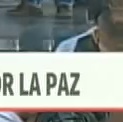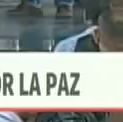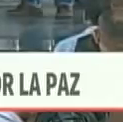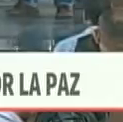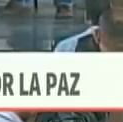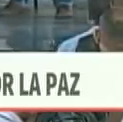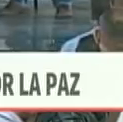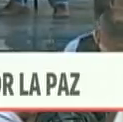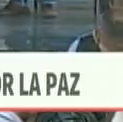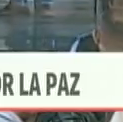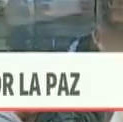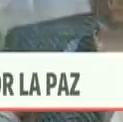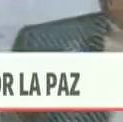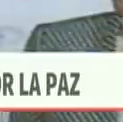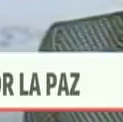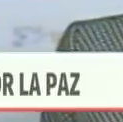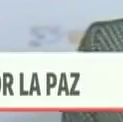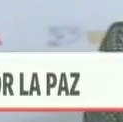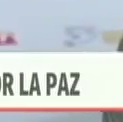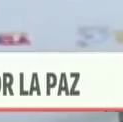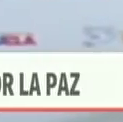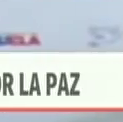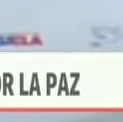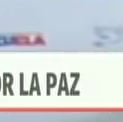Muchas gracias. En primer lugar,